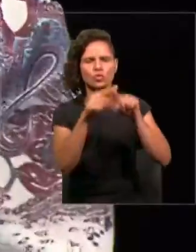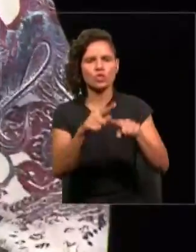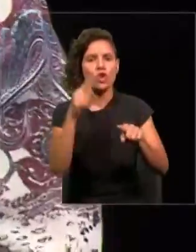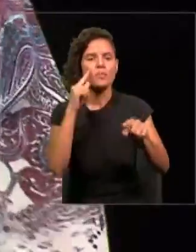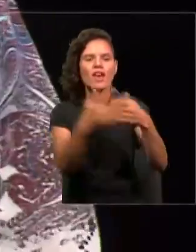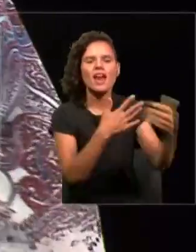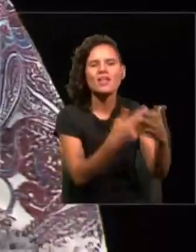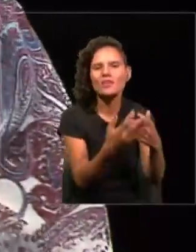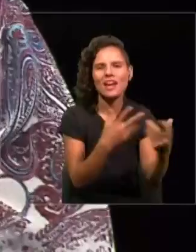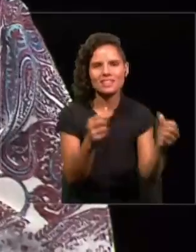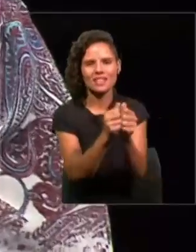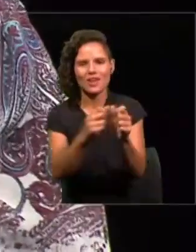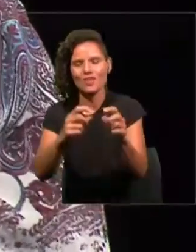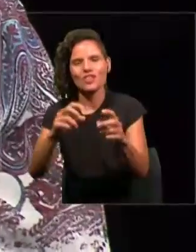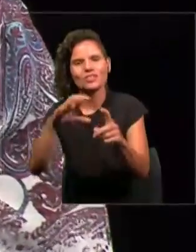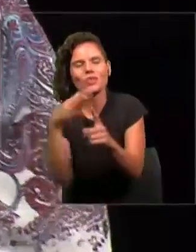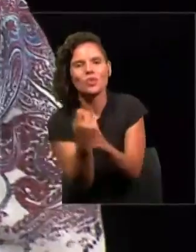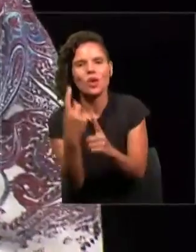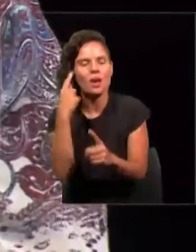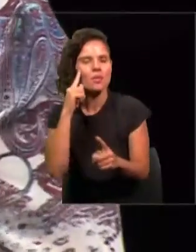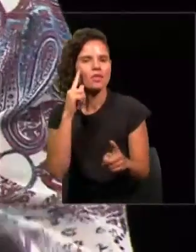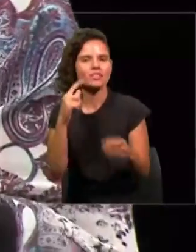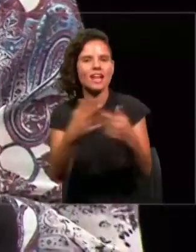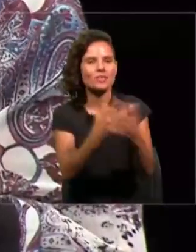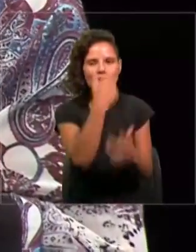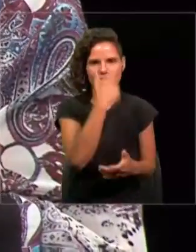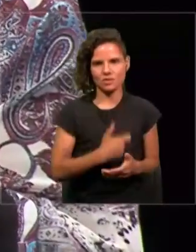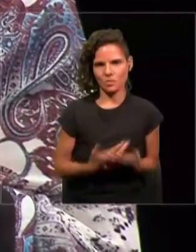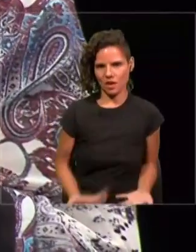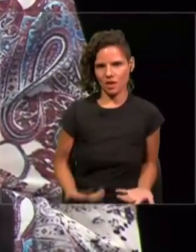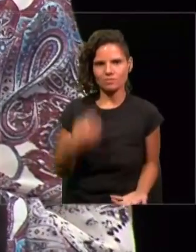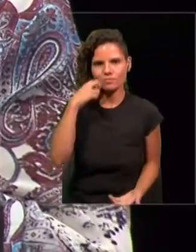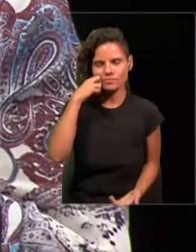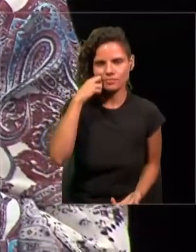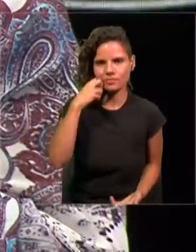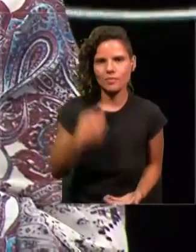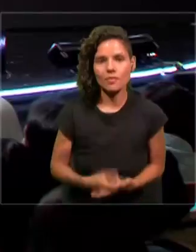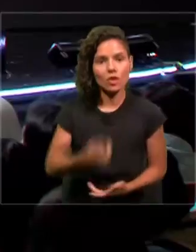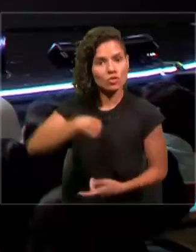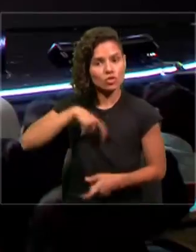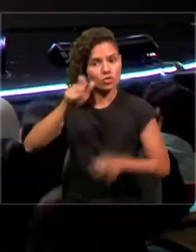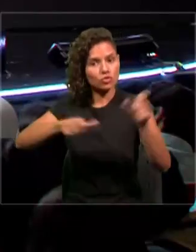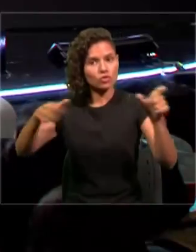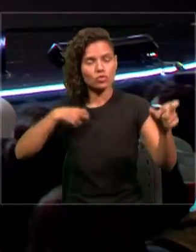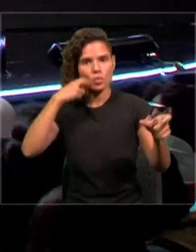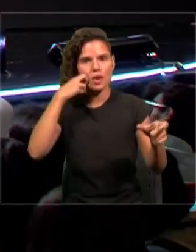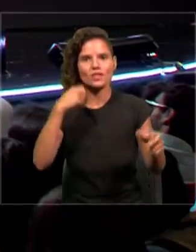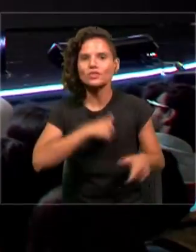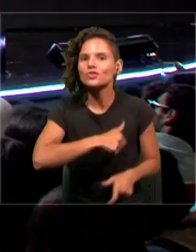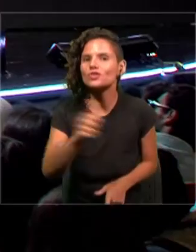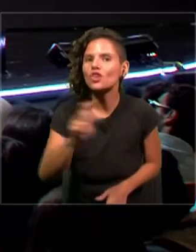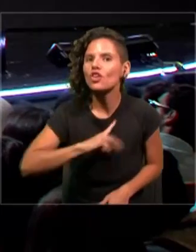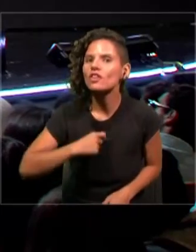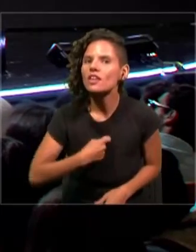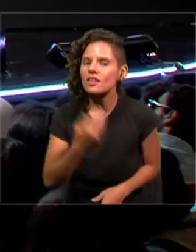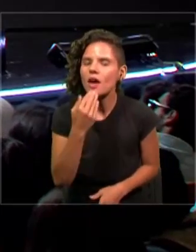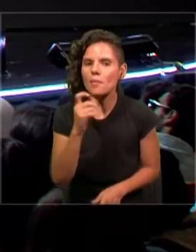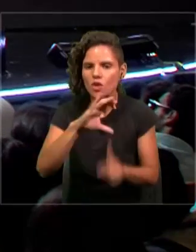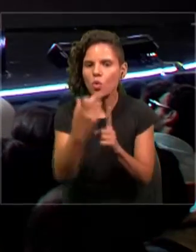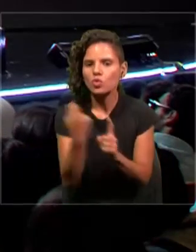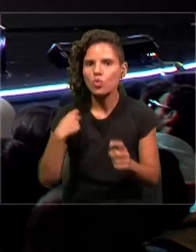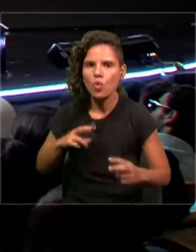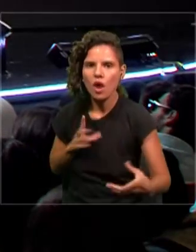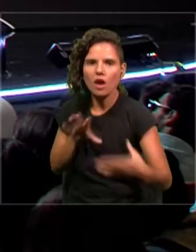la naturaleza humana, por así decirlo. Nosotros, los seres humanos, nosotros hacemos cultura y